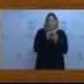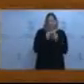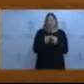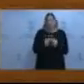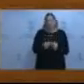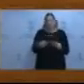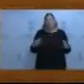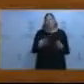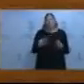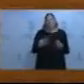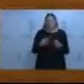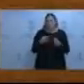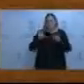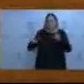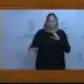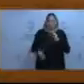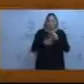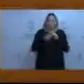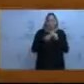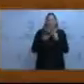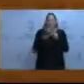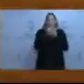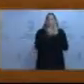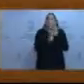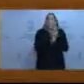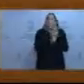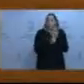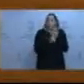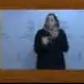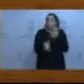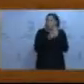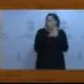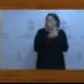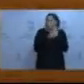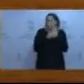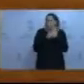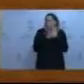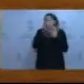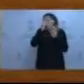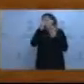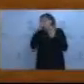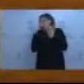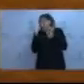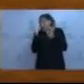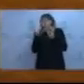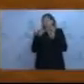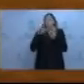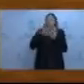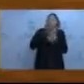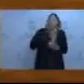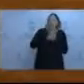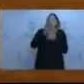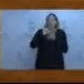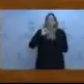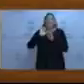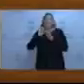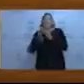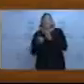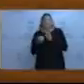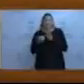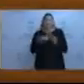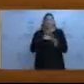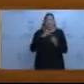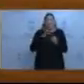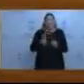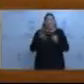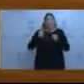se añade un punto que nos había pasado por alto, que es que los DEA, los desfibriladores